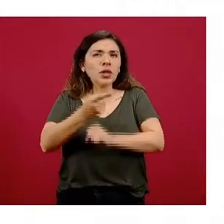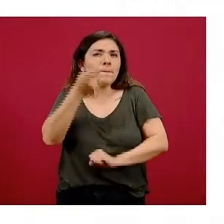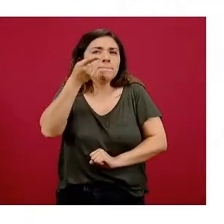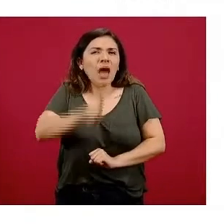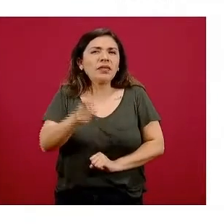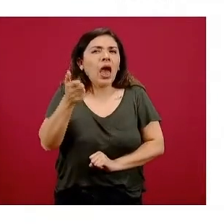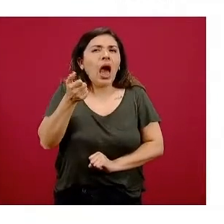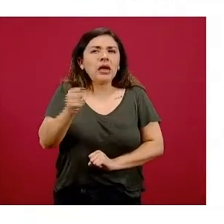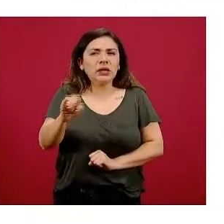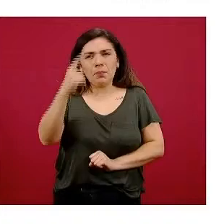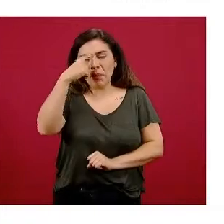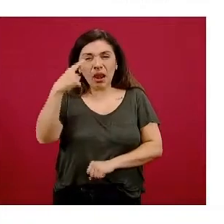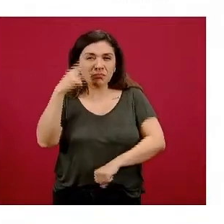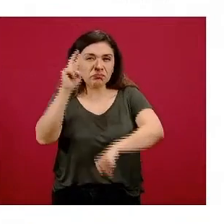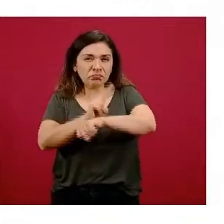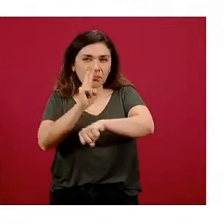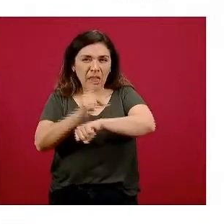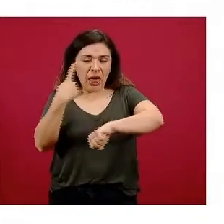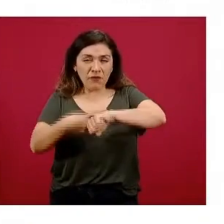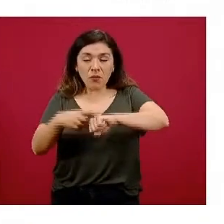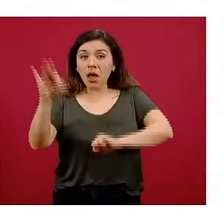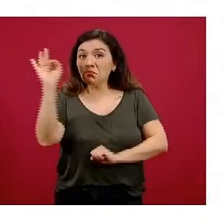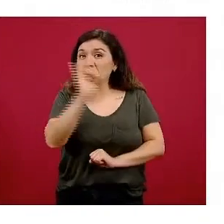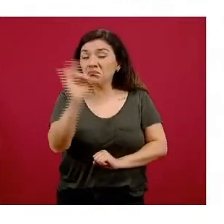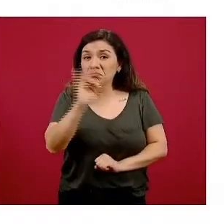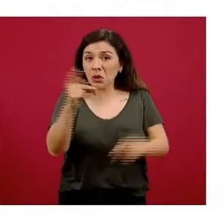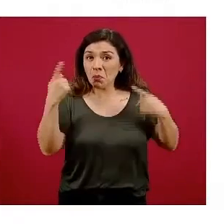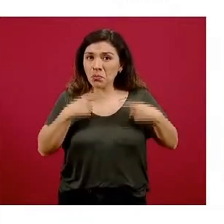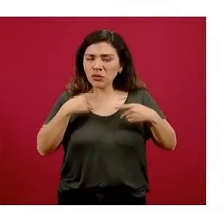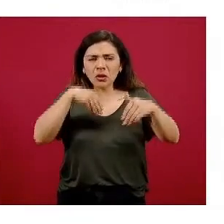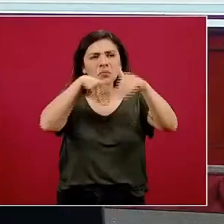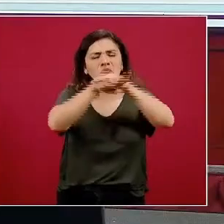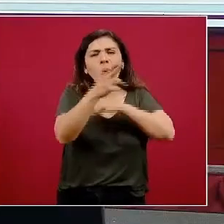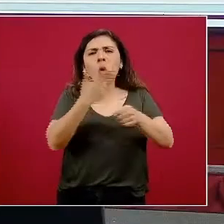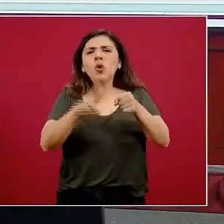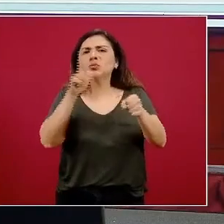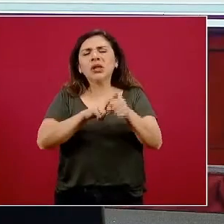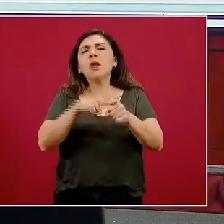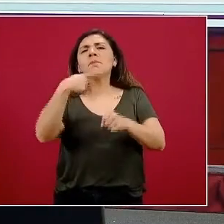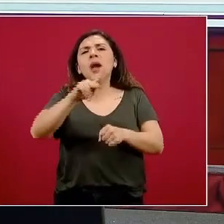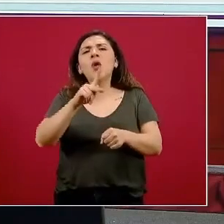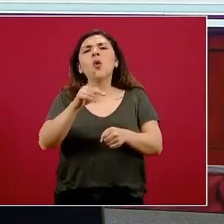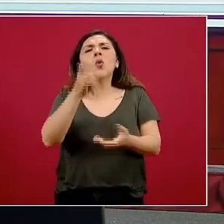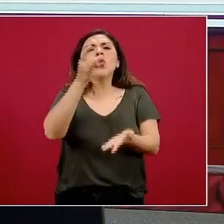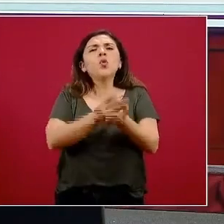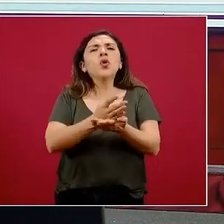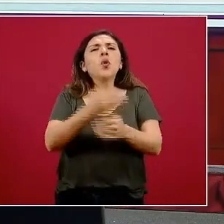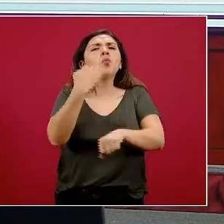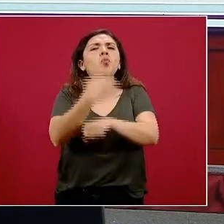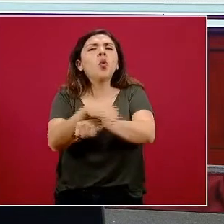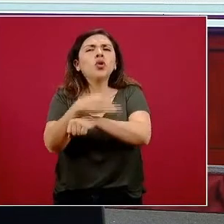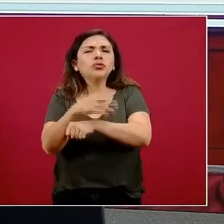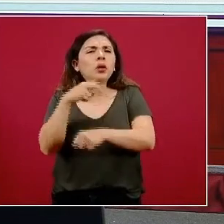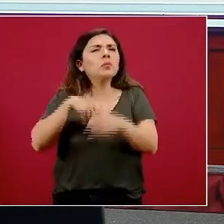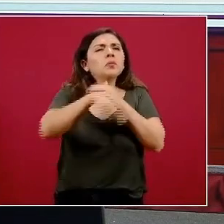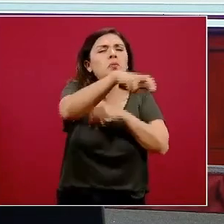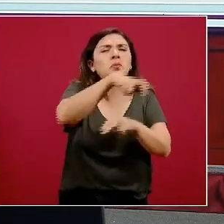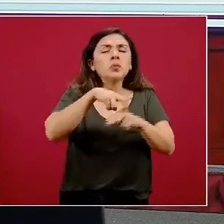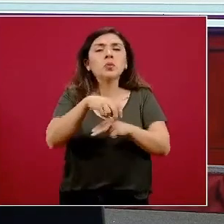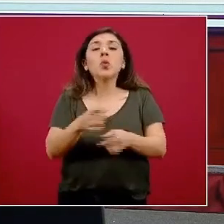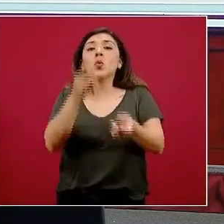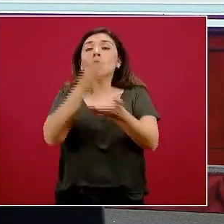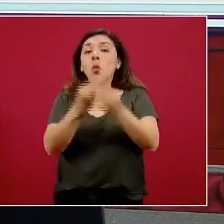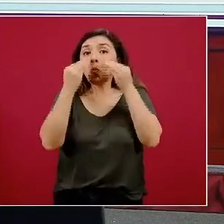vigilancia epidemiológica, que en los casos ambulatorios se toma generalmente muestra al menos a un